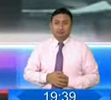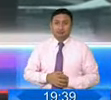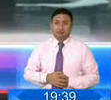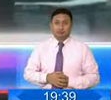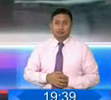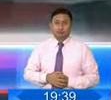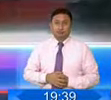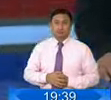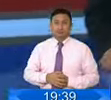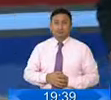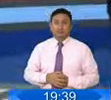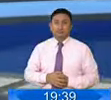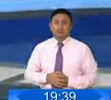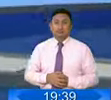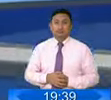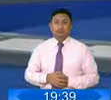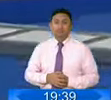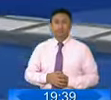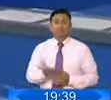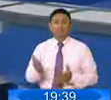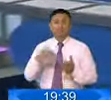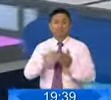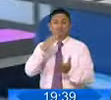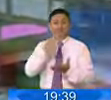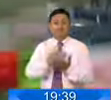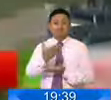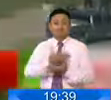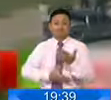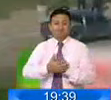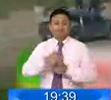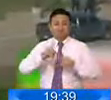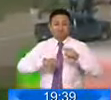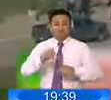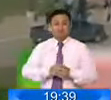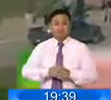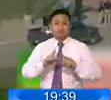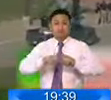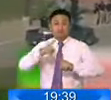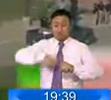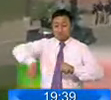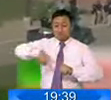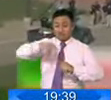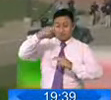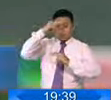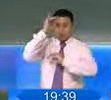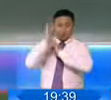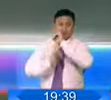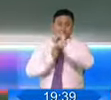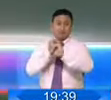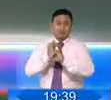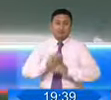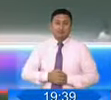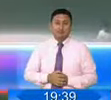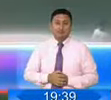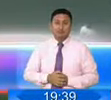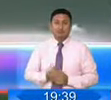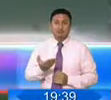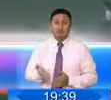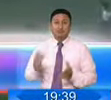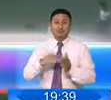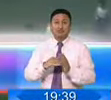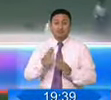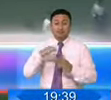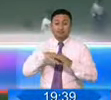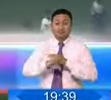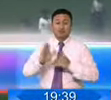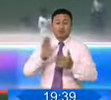Pisa. Momento de hacer una nueva pausa comercial, amigos televidentes, pero al regresar, noticias internacionales, un nuevo ataque en